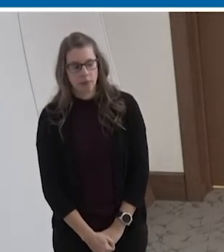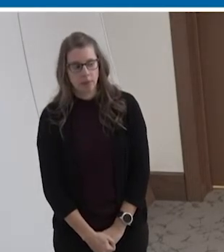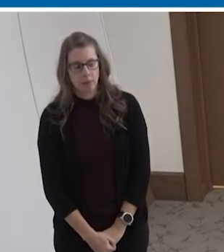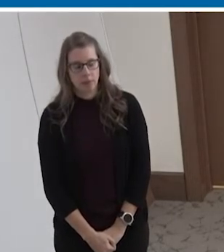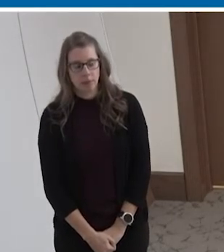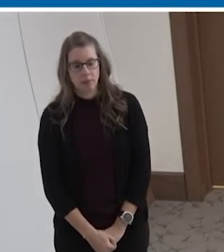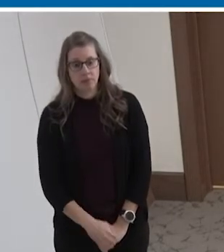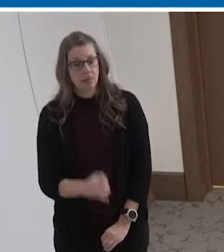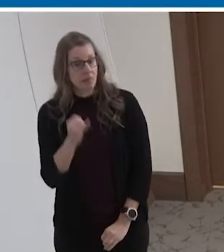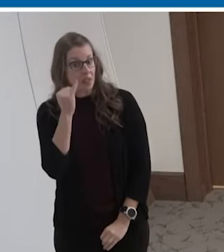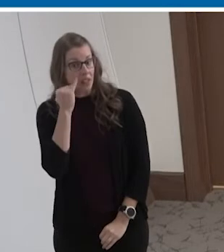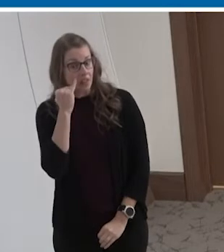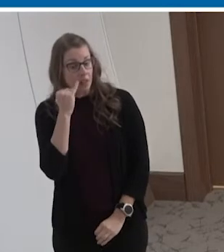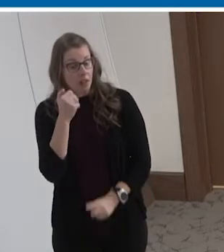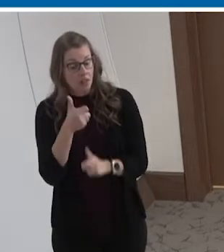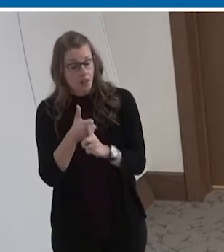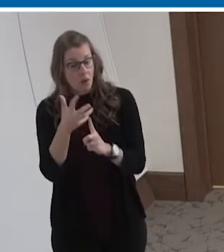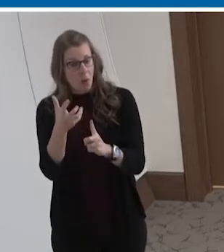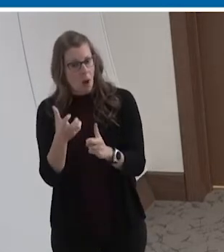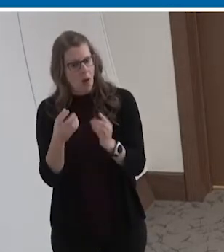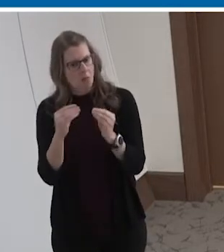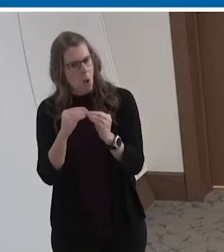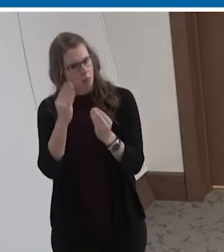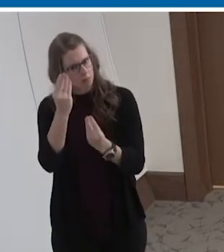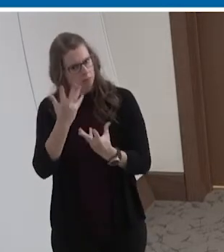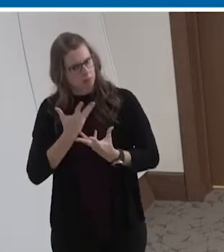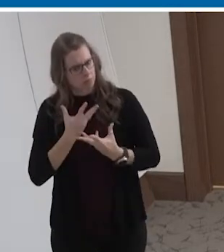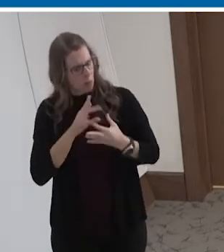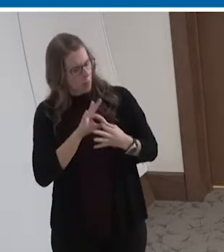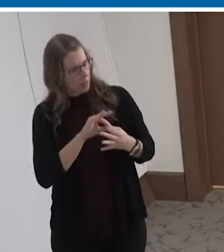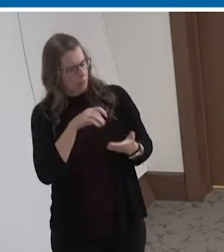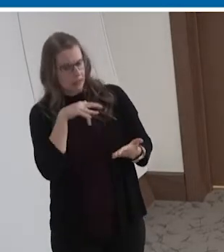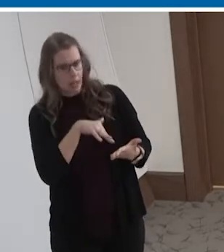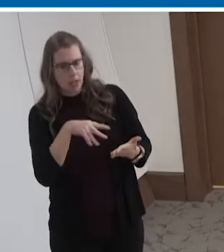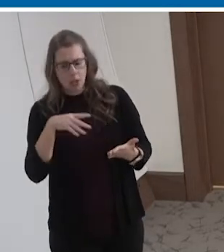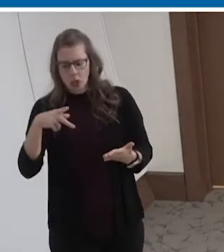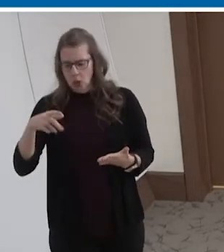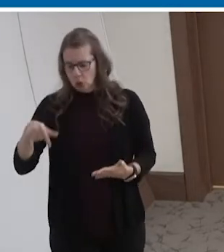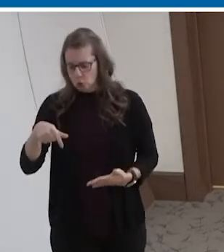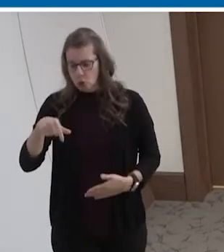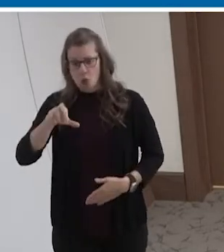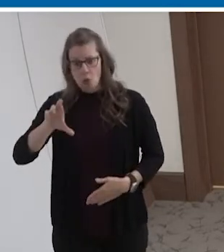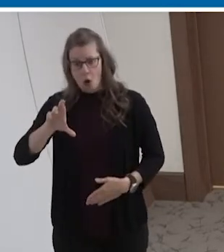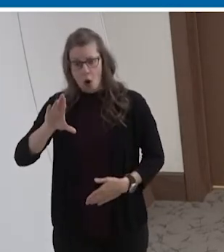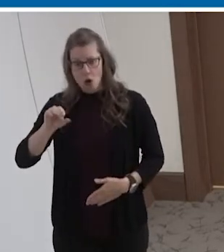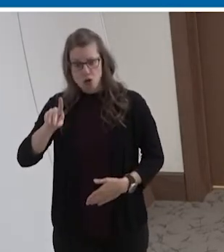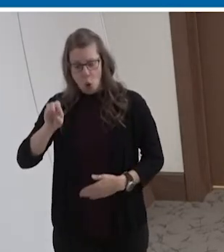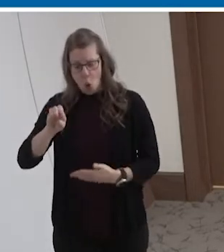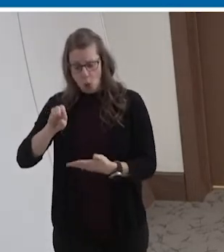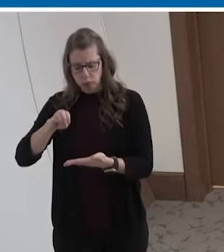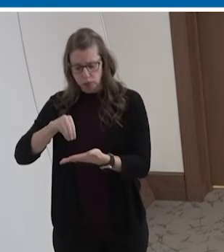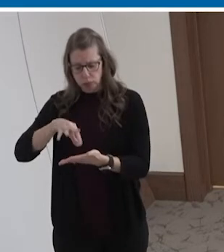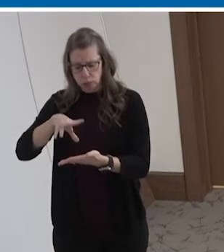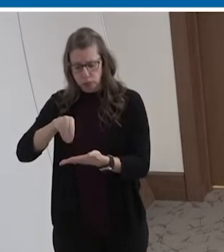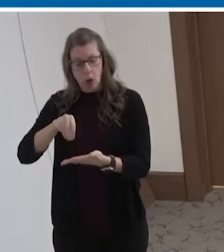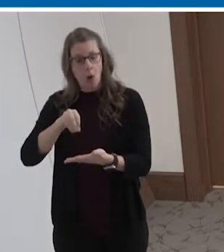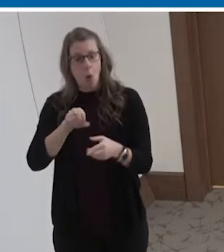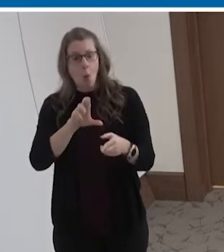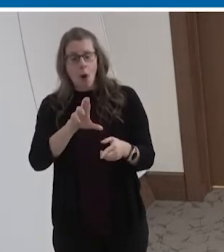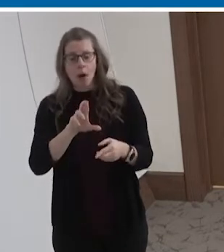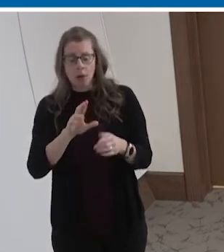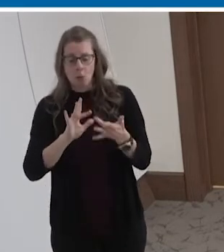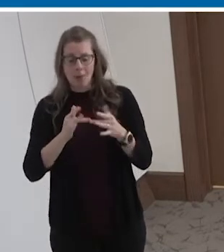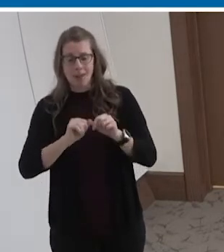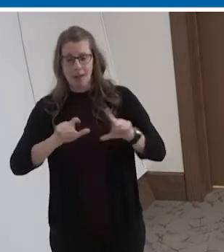And so if you'd like more information about the study, again, you could use the QR code, or you can go to our website, and